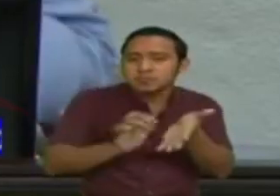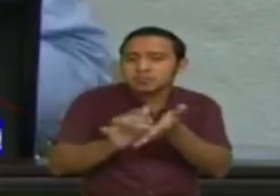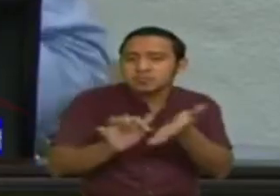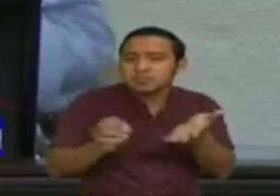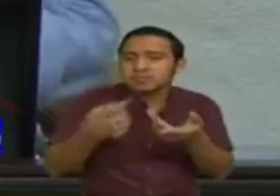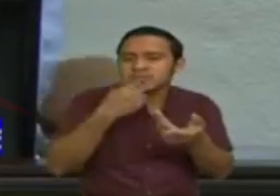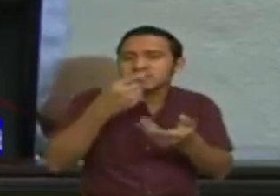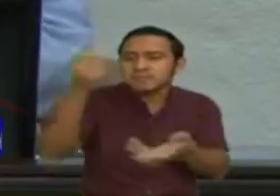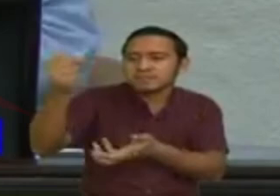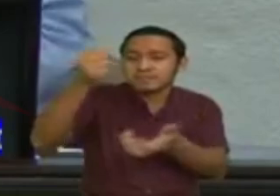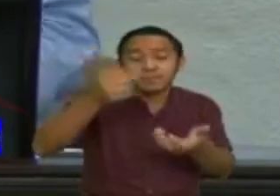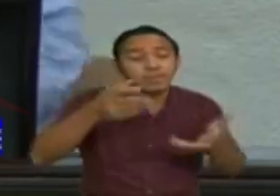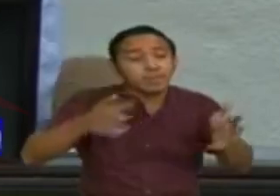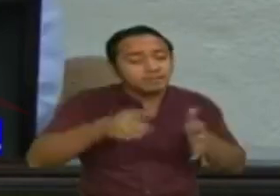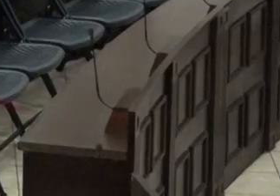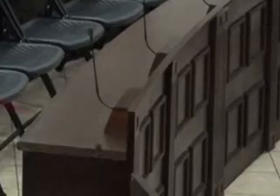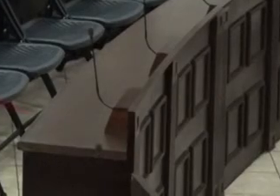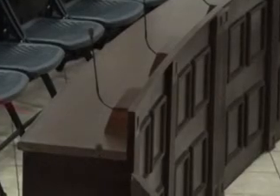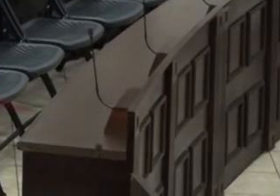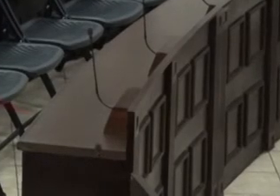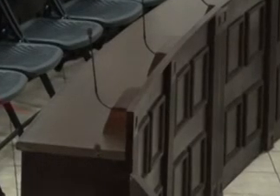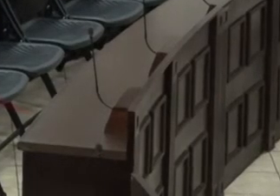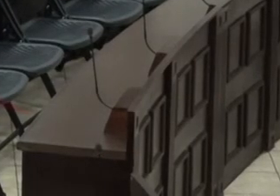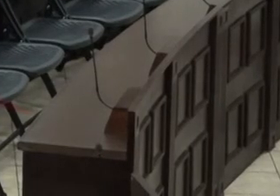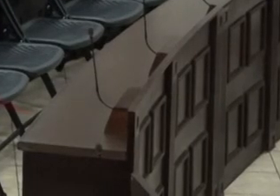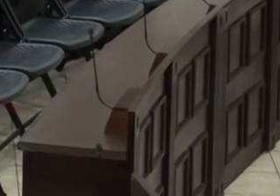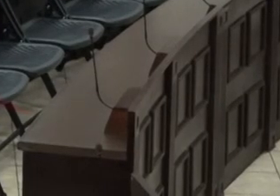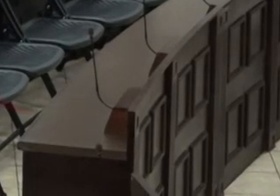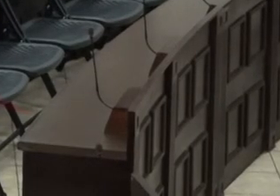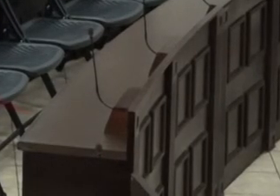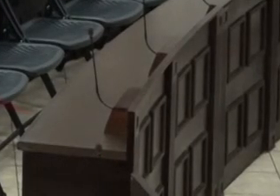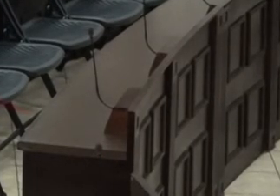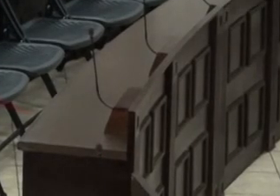financiadores. Eso tiene que cumplirse. Noticias 12, Darlene Téllez.